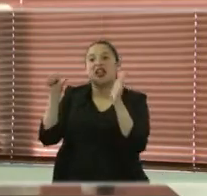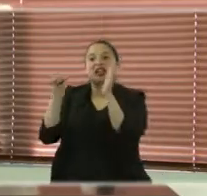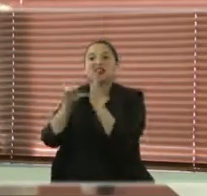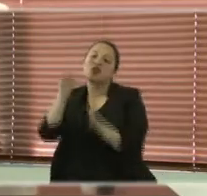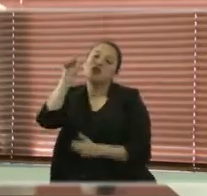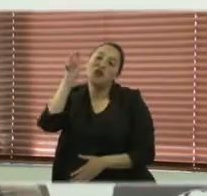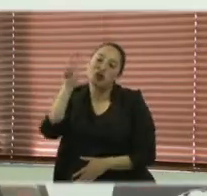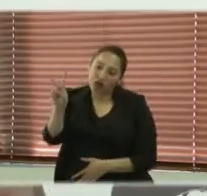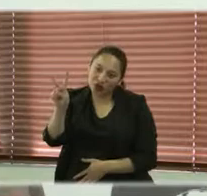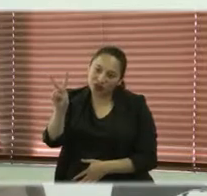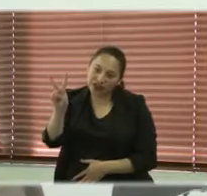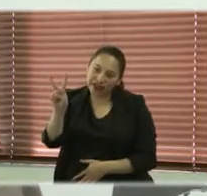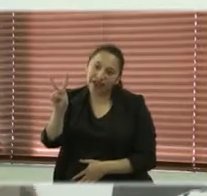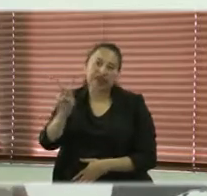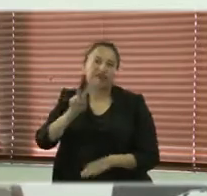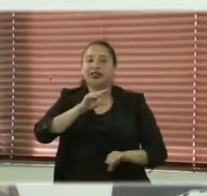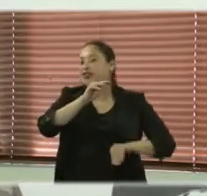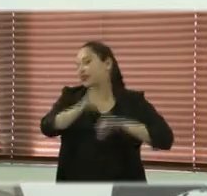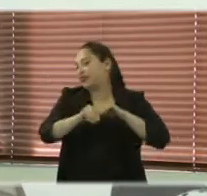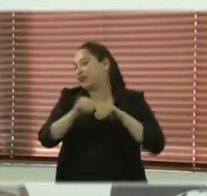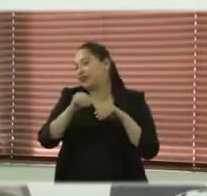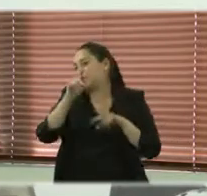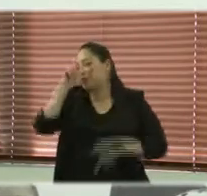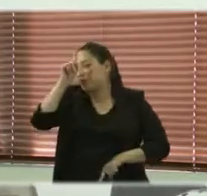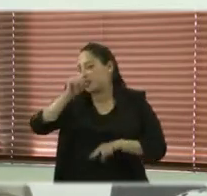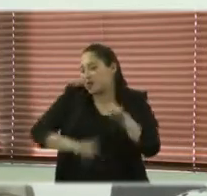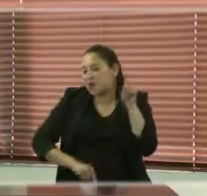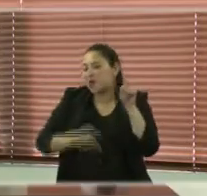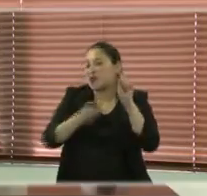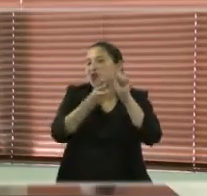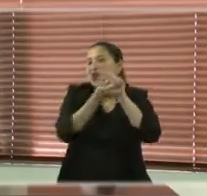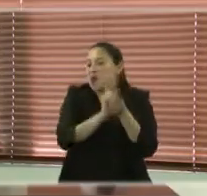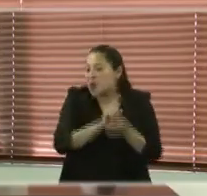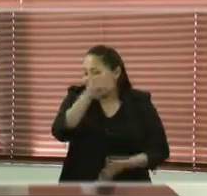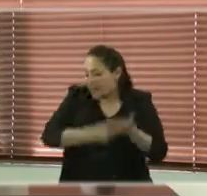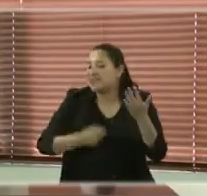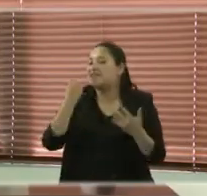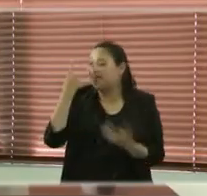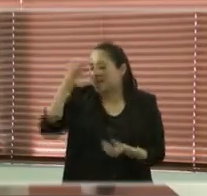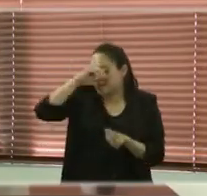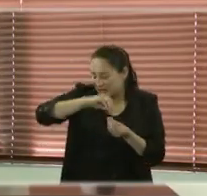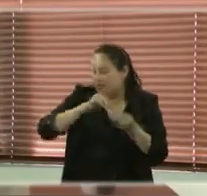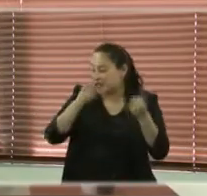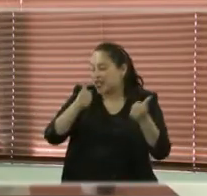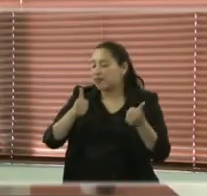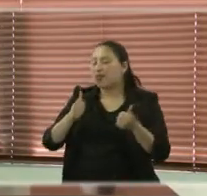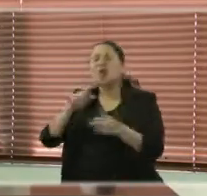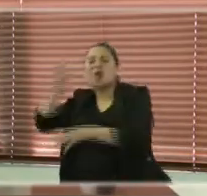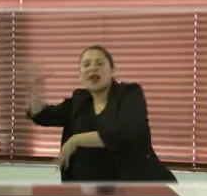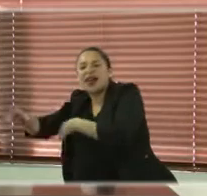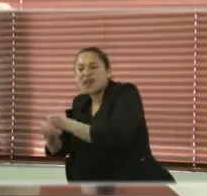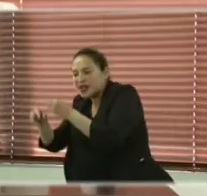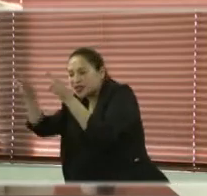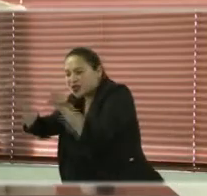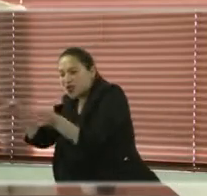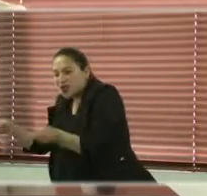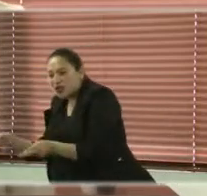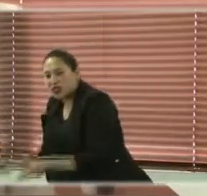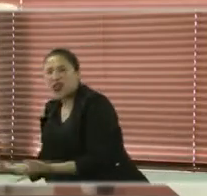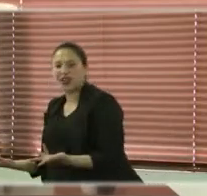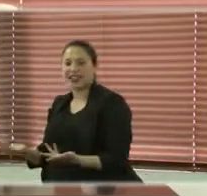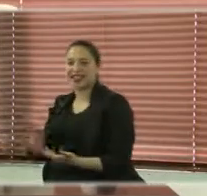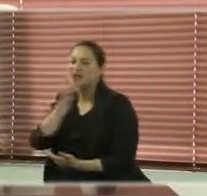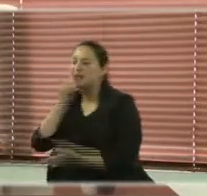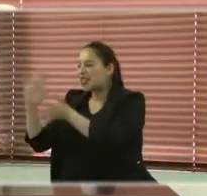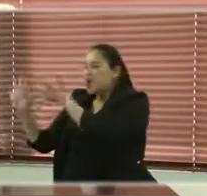con relación a la aplicación de la convención en los países Bueno evidentemente hay hay una hay una inequidad